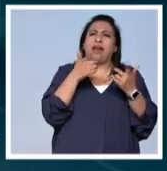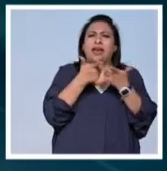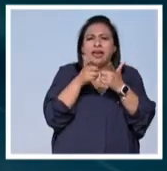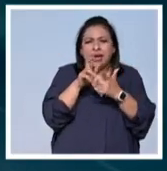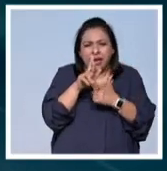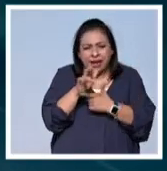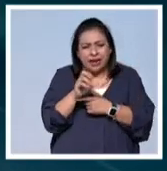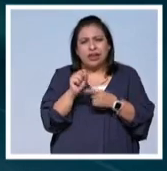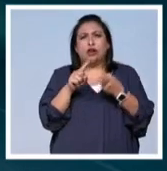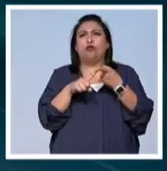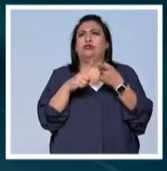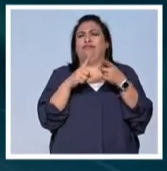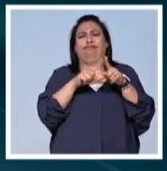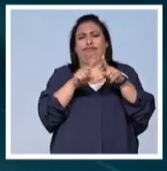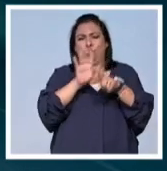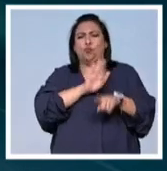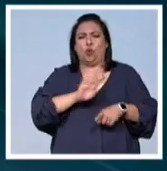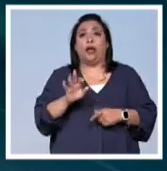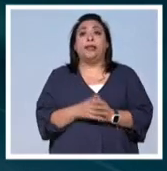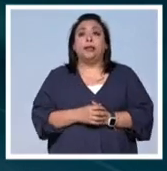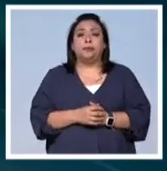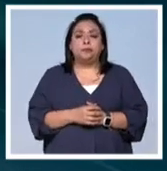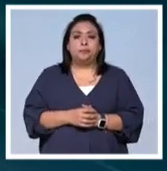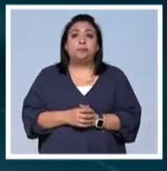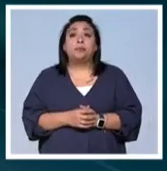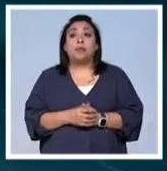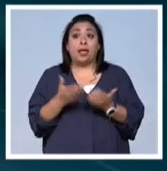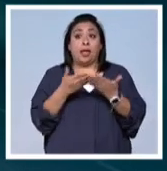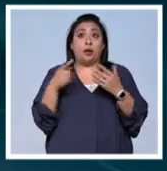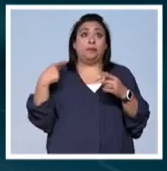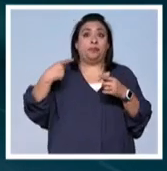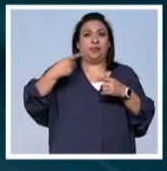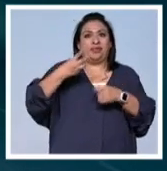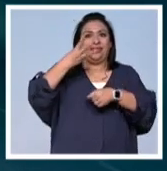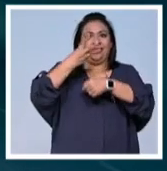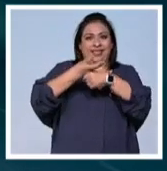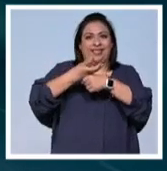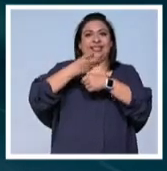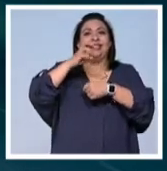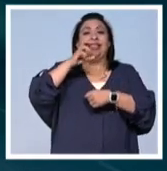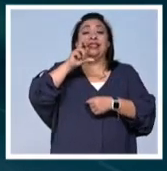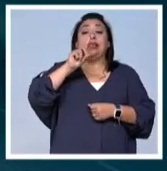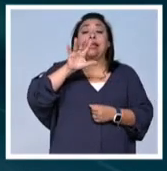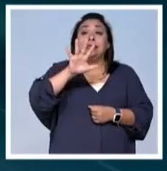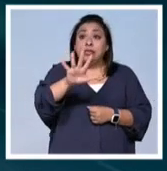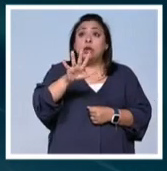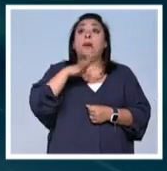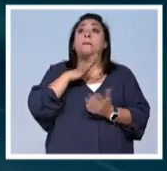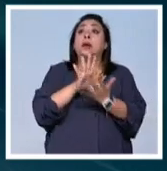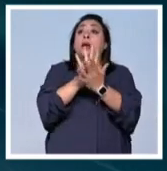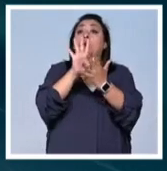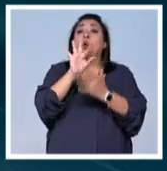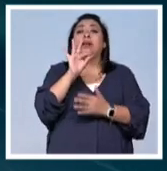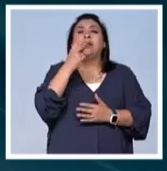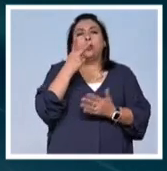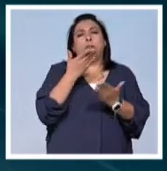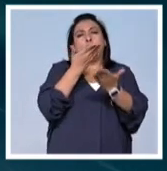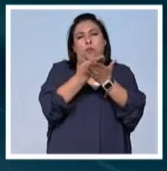géneros teatrales en esta su trigésimo edición participa en 42 propuestas artísticas